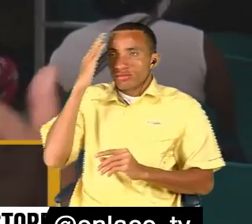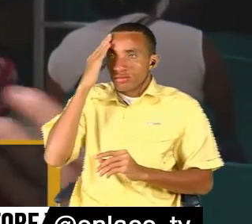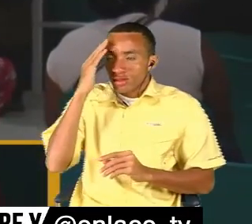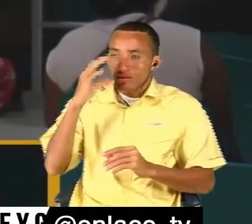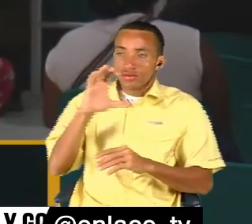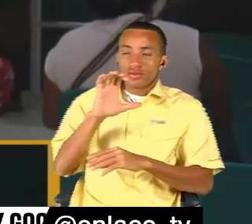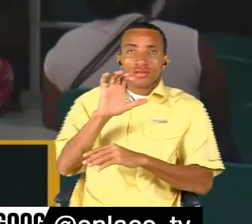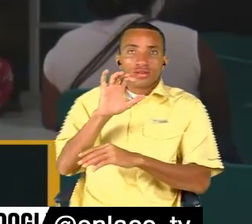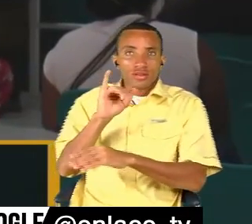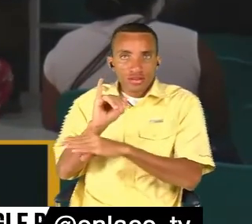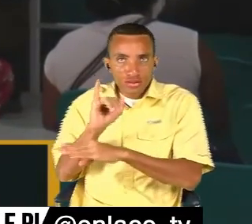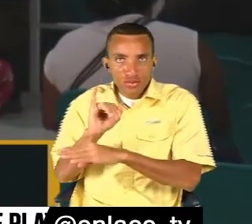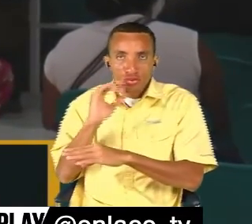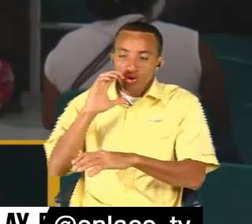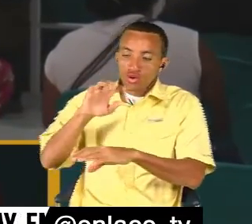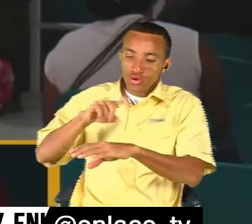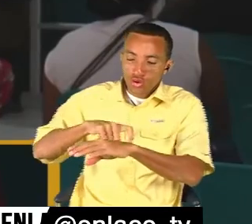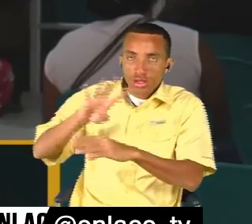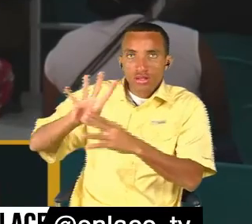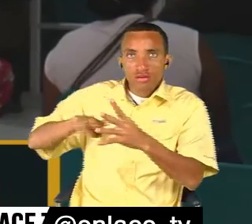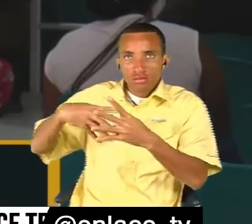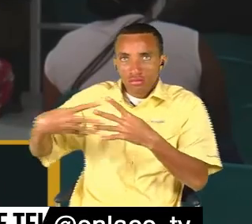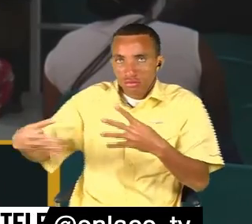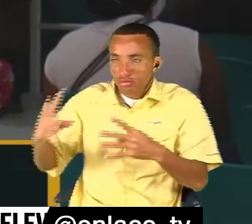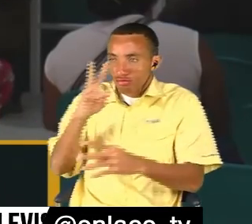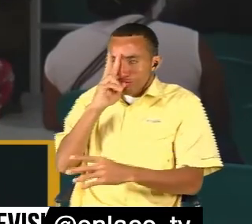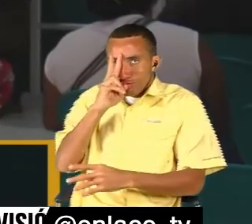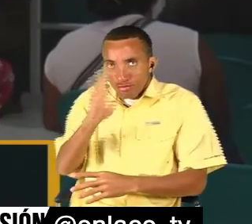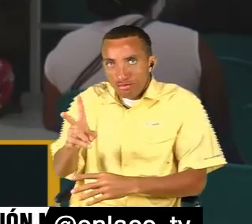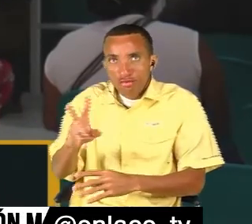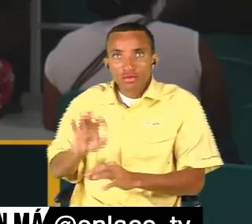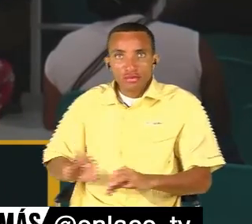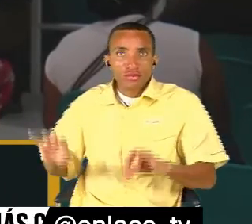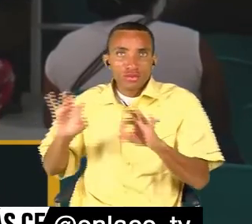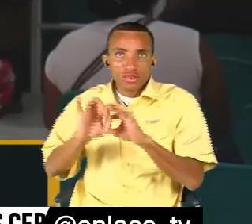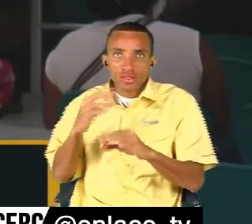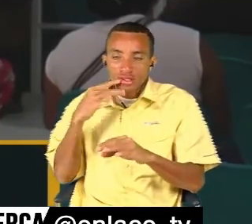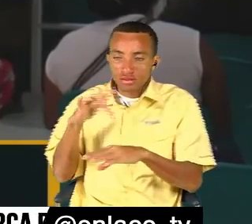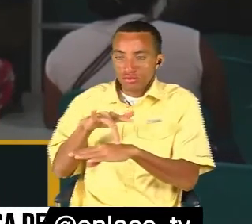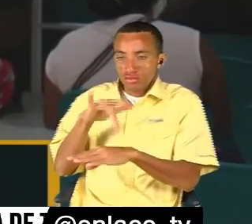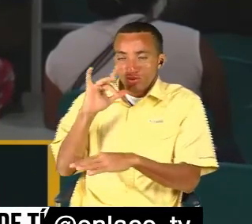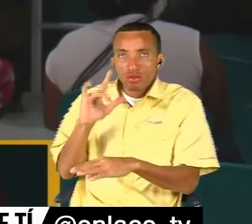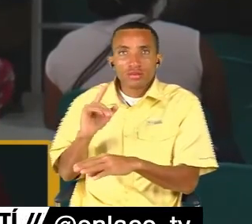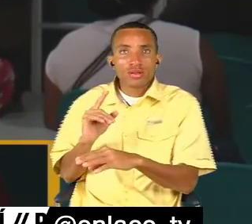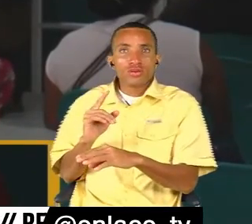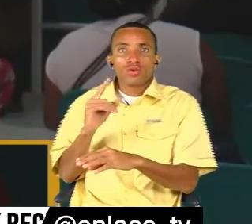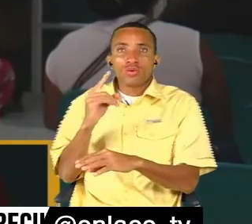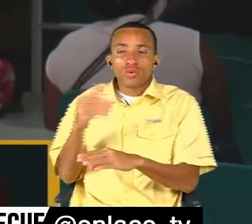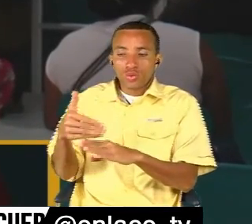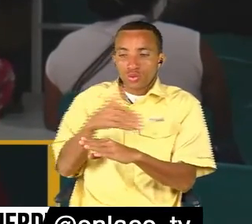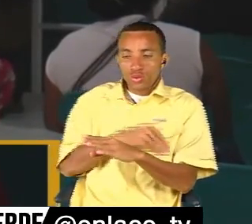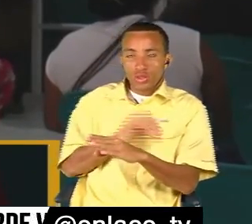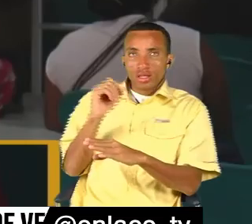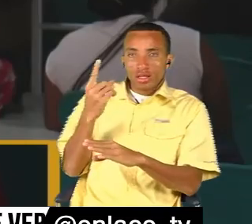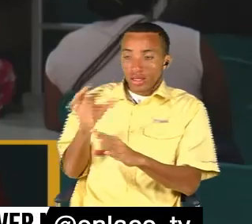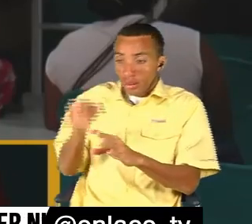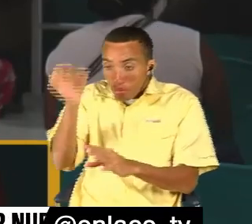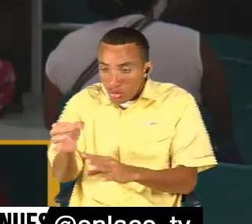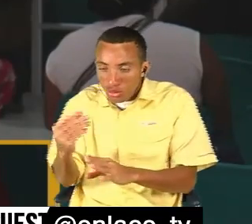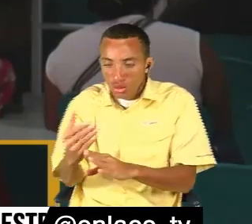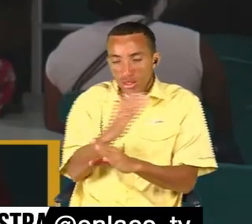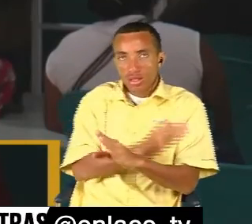son a determinadas horas para la atención, pues procuremos estar siquiera una hora antes, tipo 6:30 de la mañana. O sea,